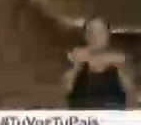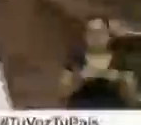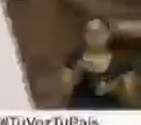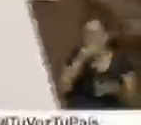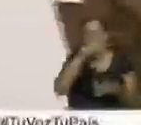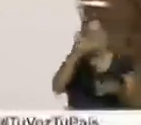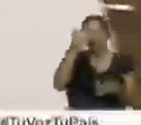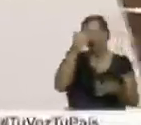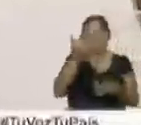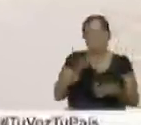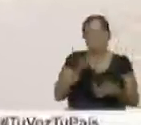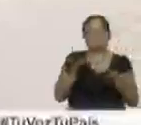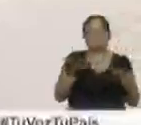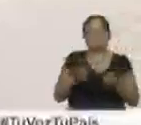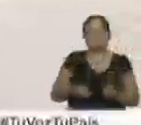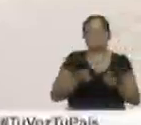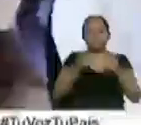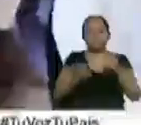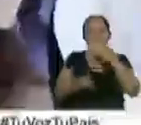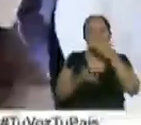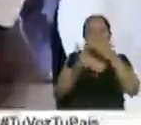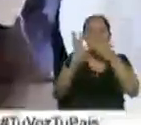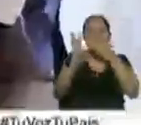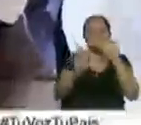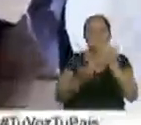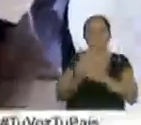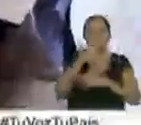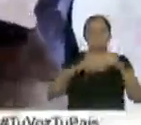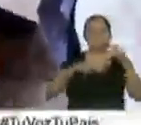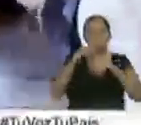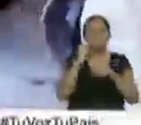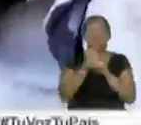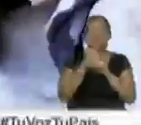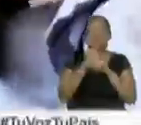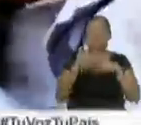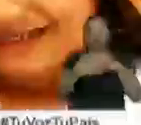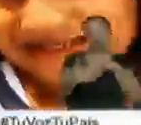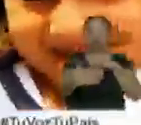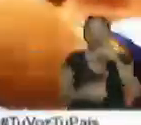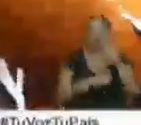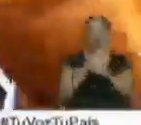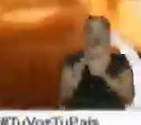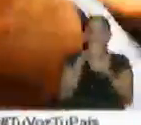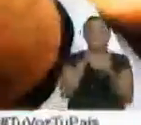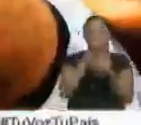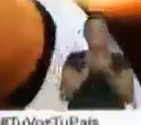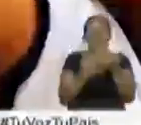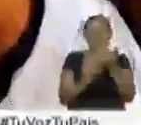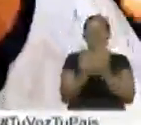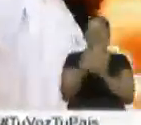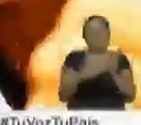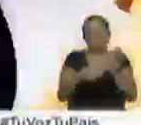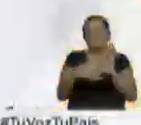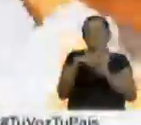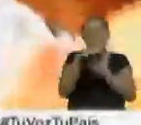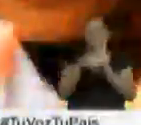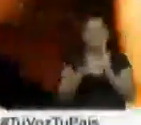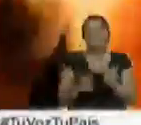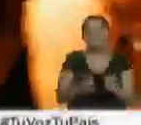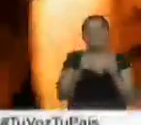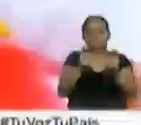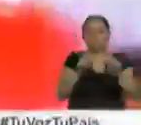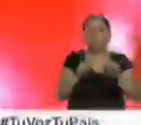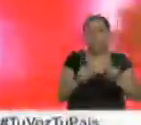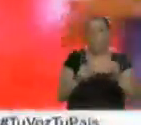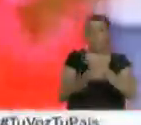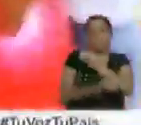Santo Domingo de los Áchilas se entregaron 6 nuevas obras. En este año, que se está marcando un registro sin precedentes en la oferta educativa